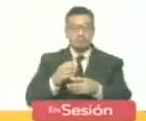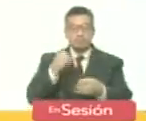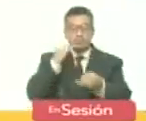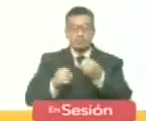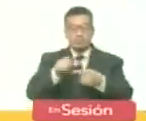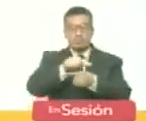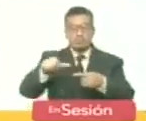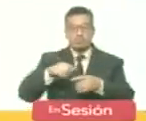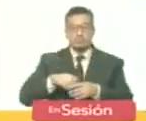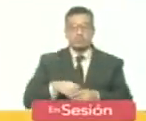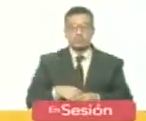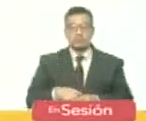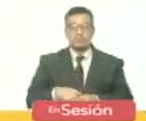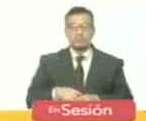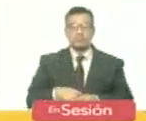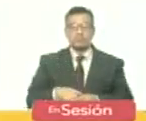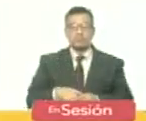semanas.